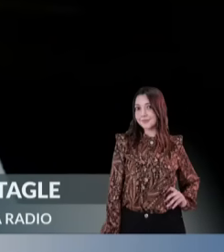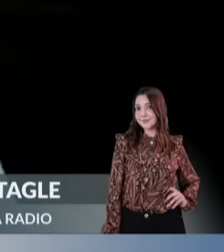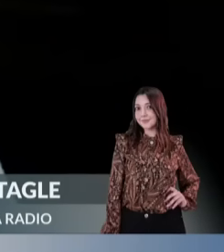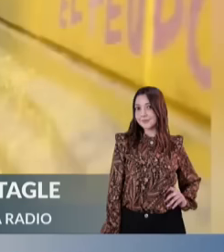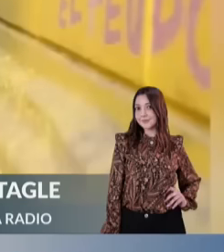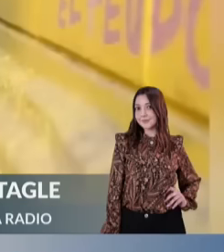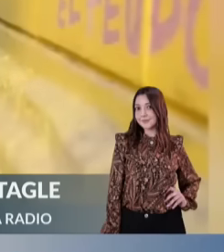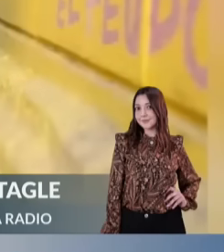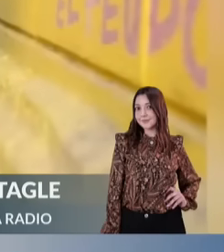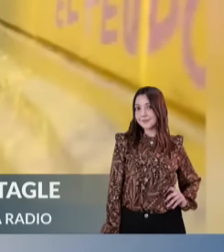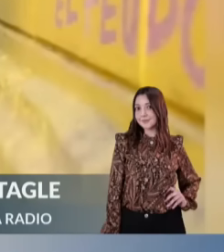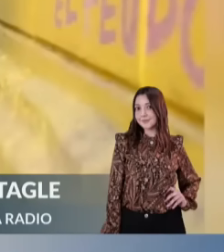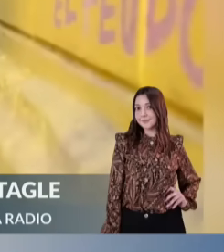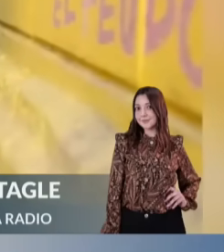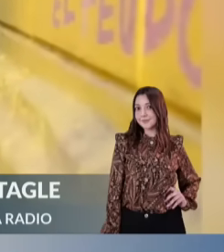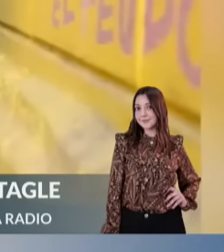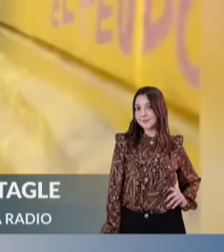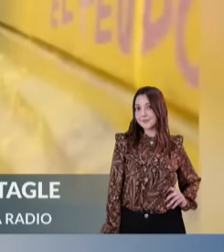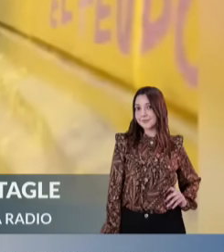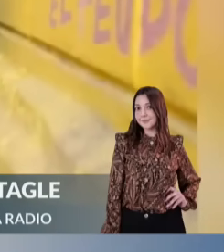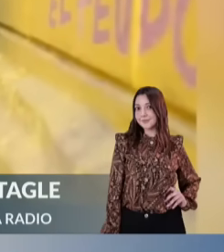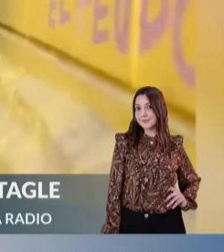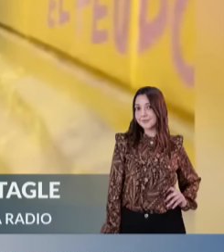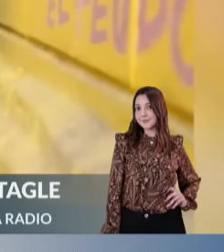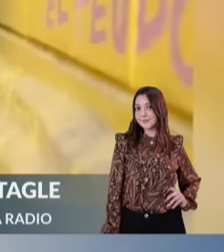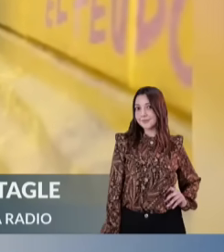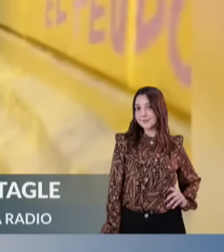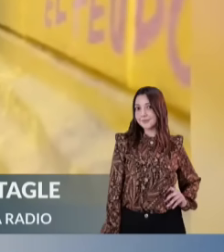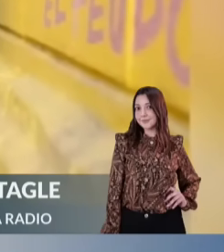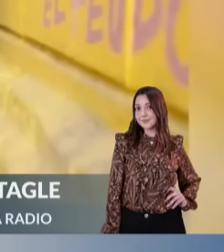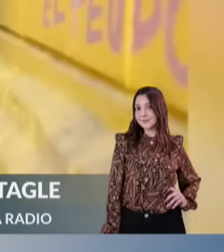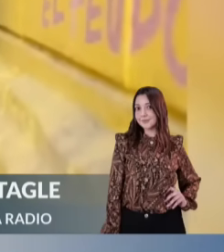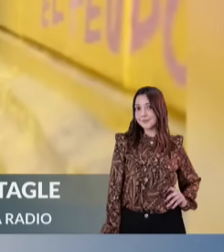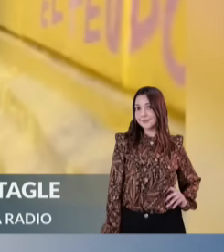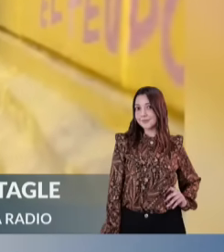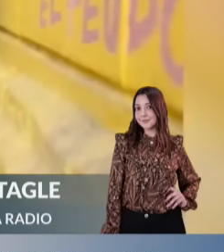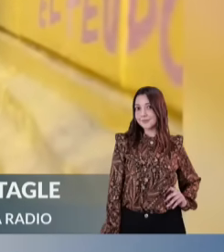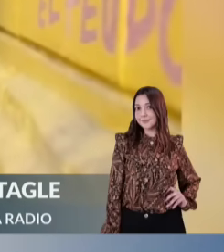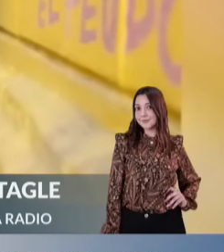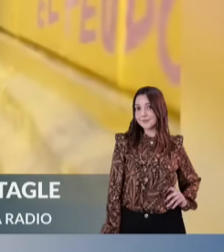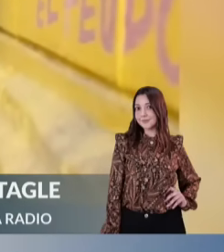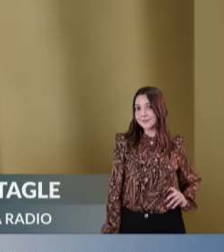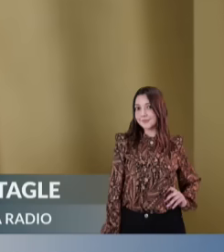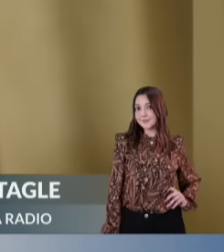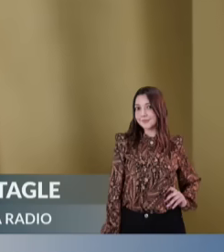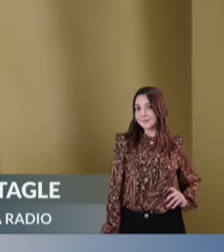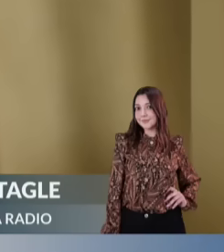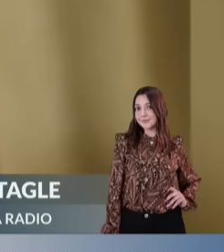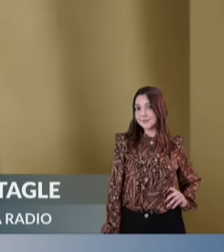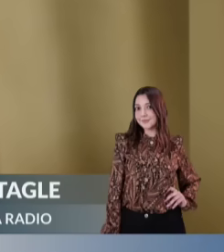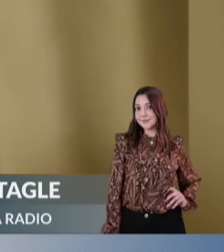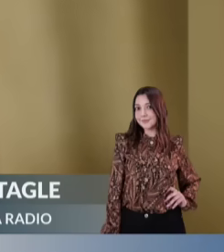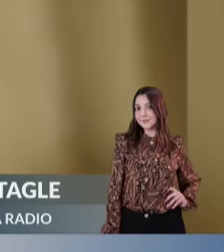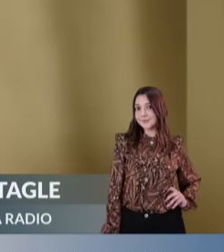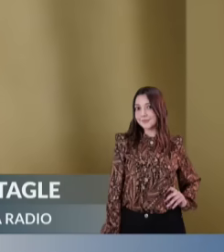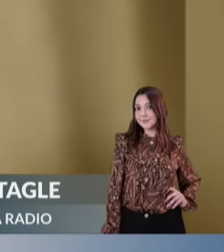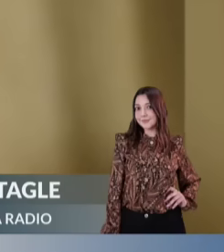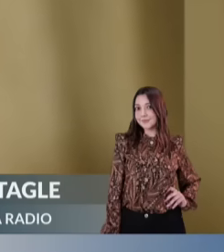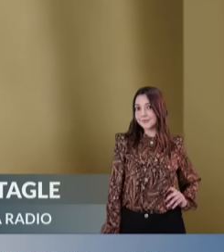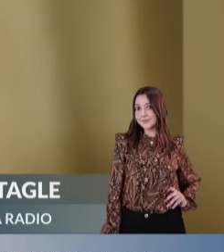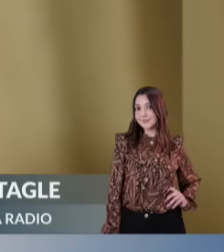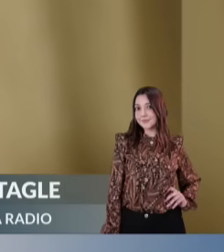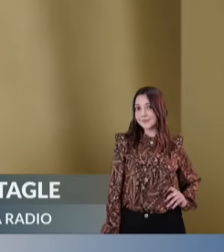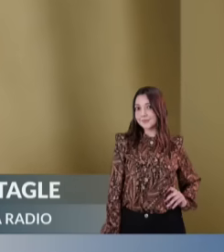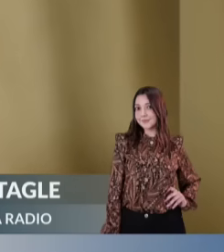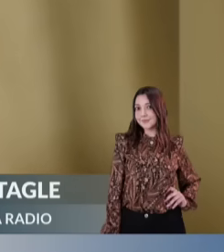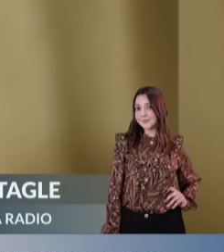el principio de abstención. ¿Cómo es que hay funcionarios que no saben esto?, se le preguntó a Cordero, y este respondió: se lo quiero decir de